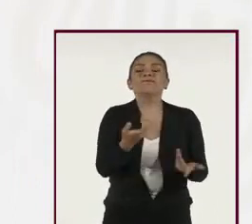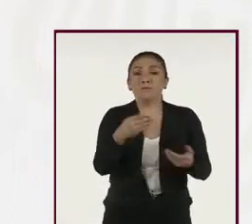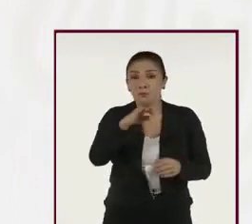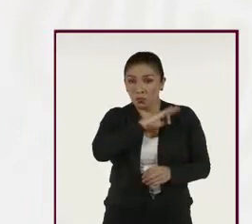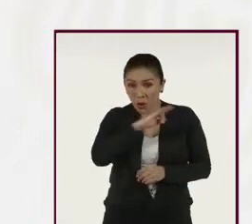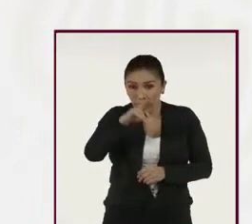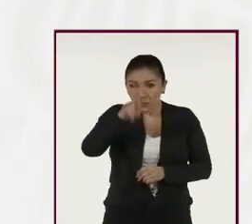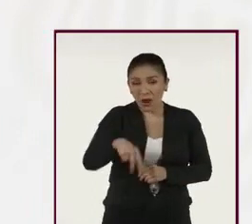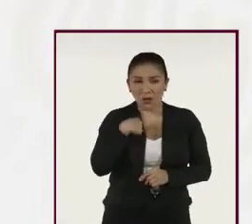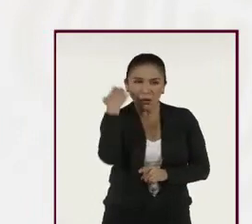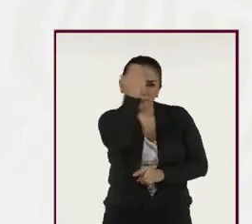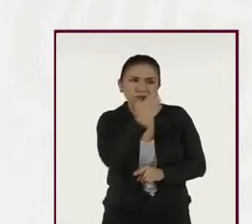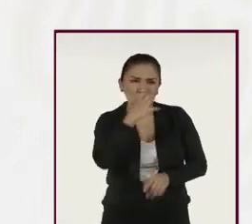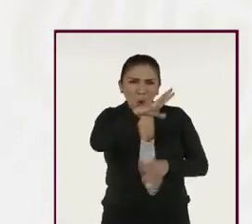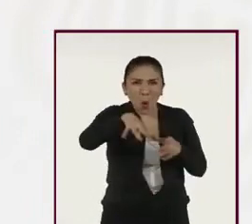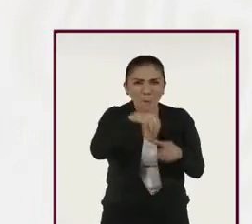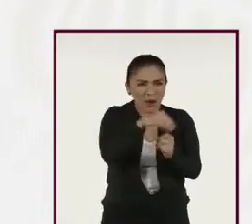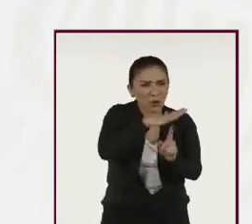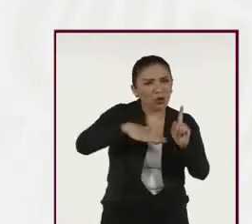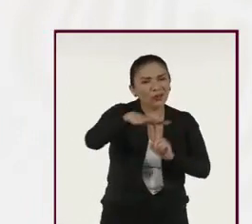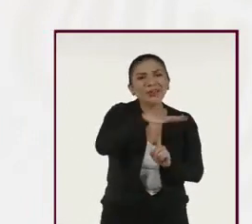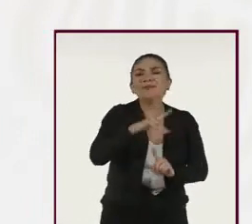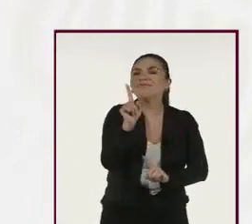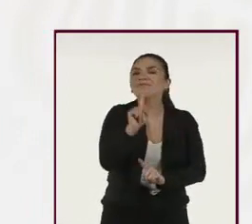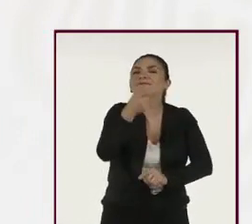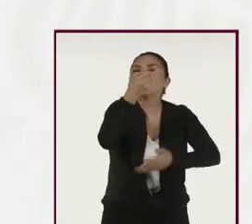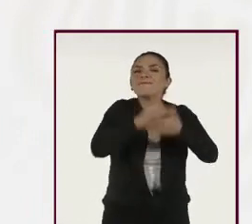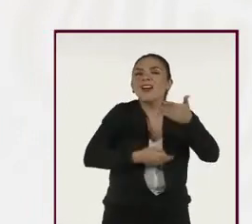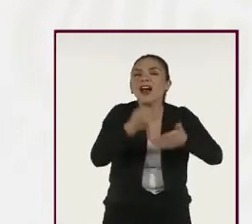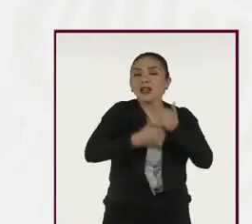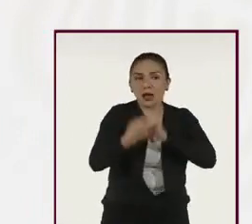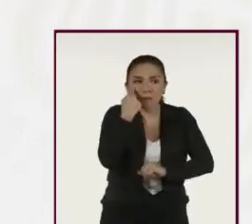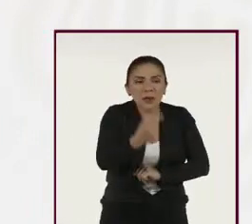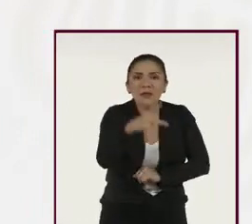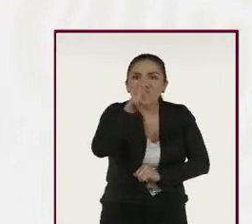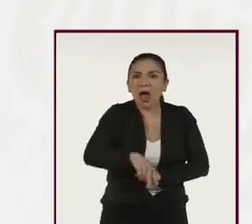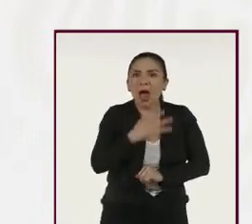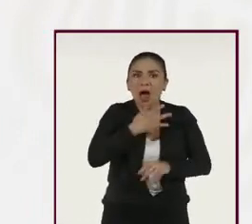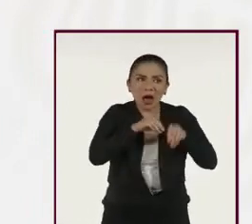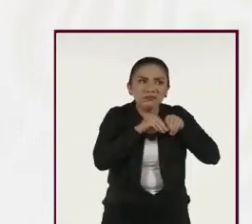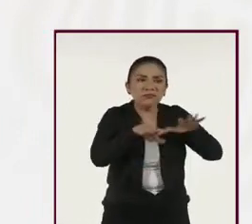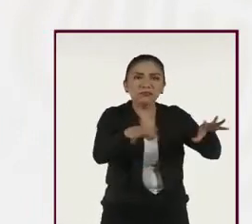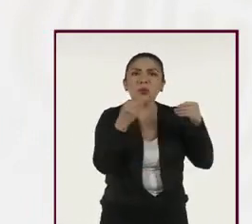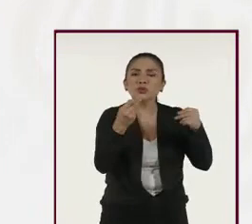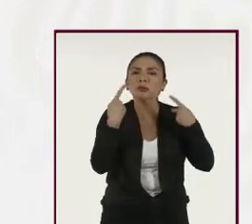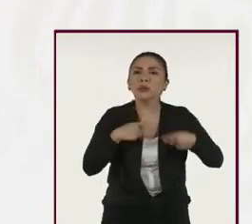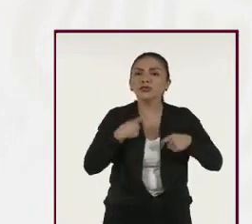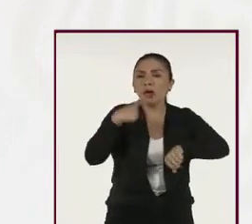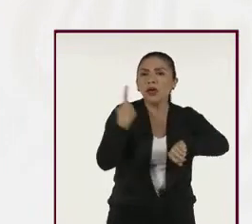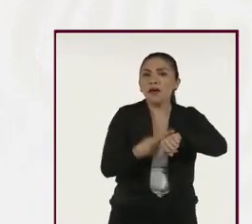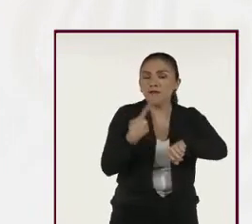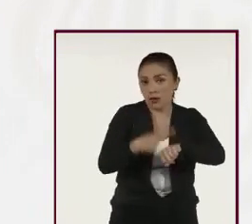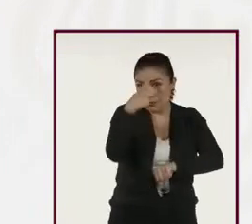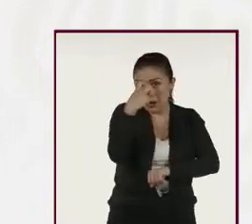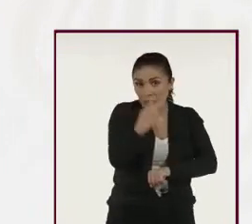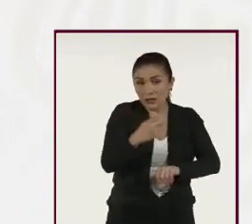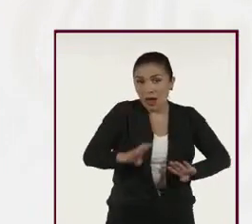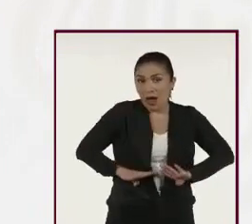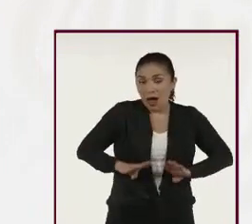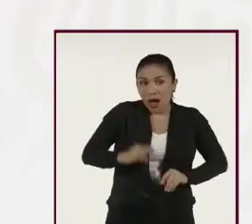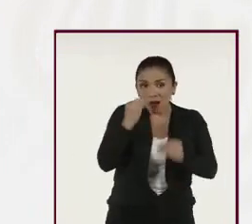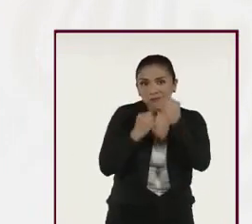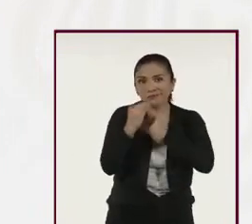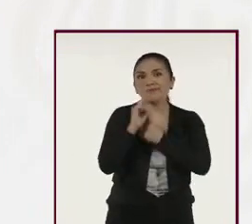nos permite tener un contexto más amplio de cómo se está afectando a toda la población en este tipo de conductas y